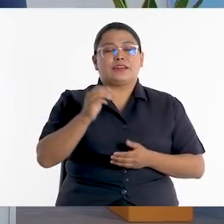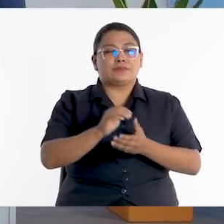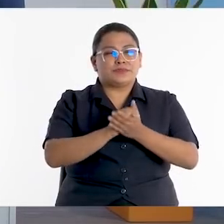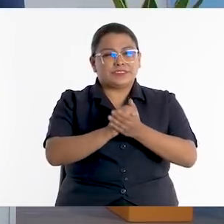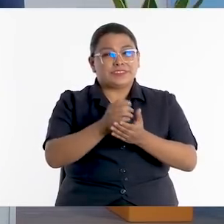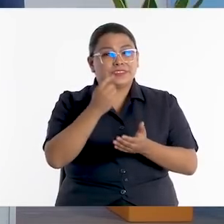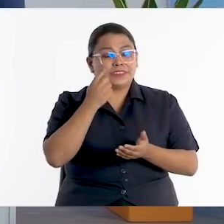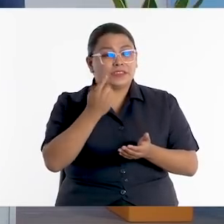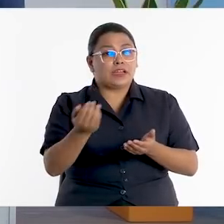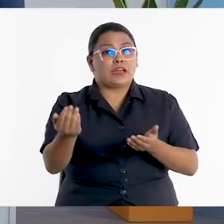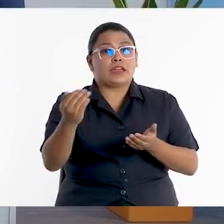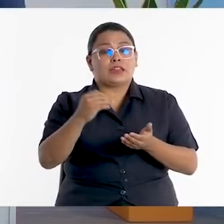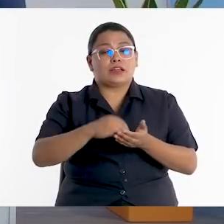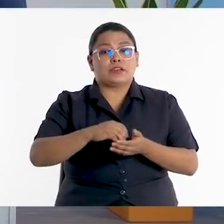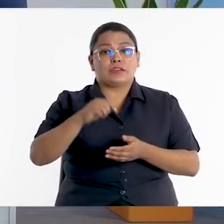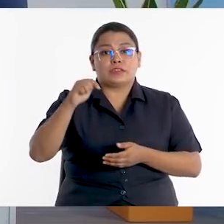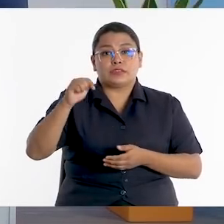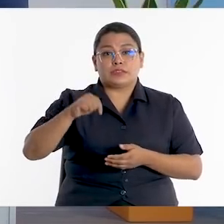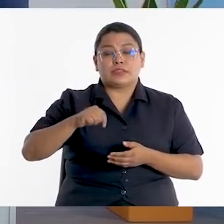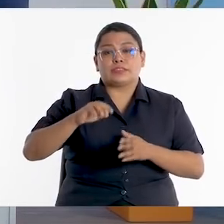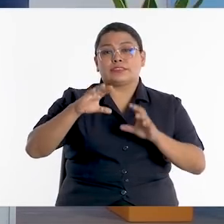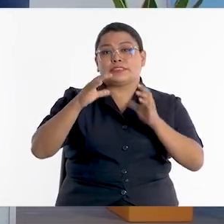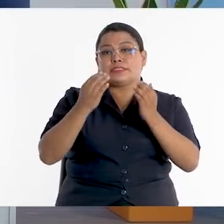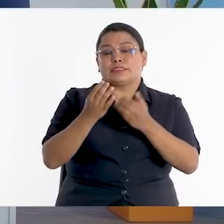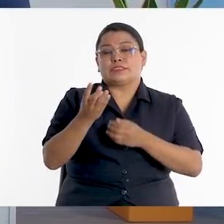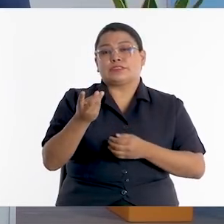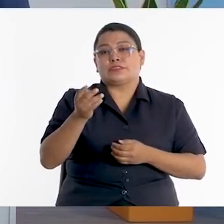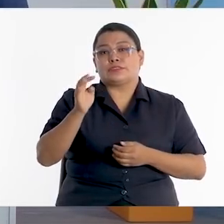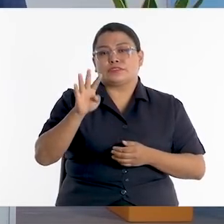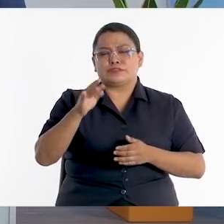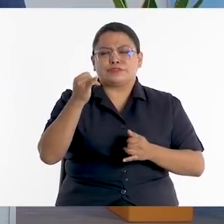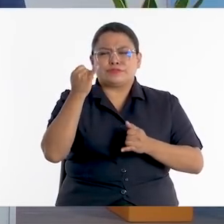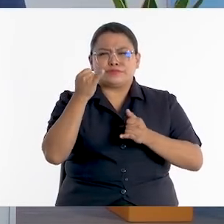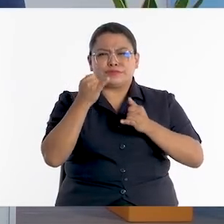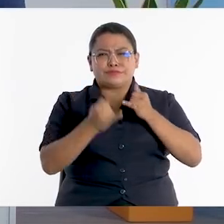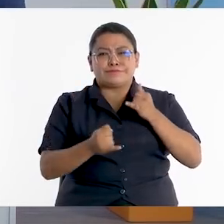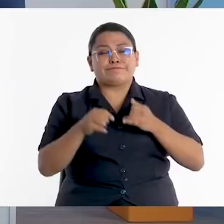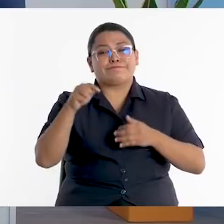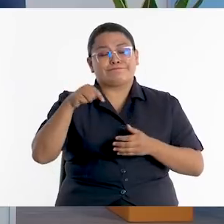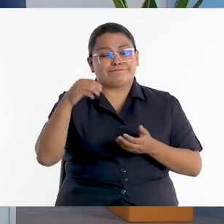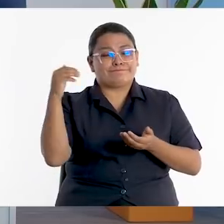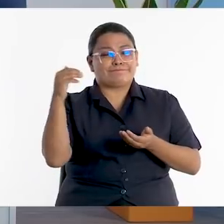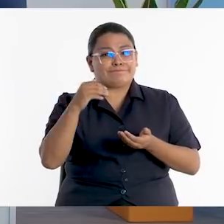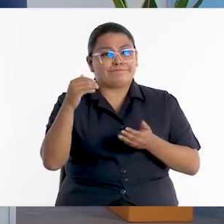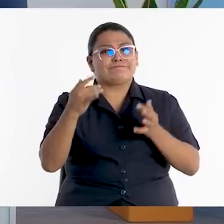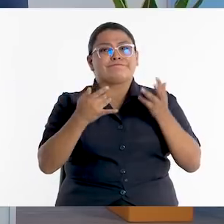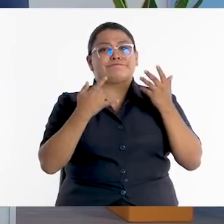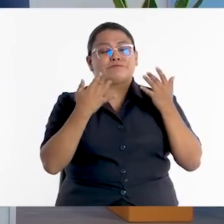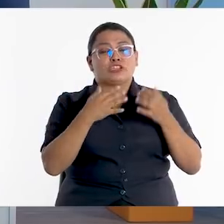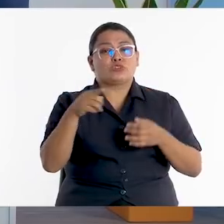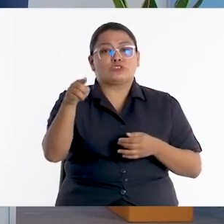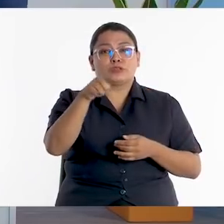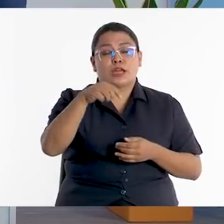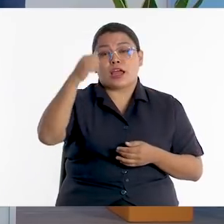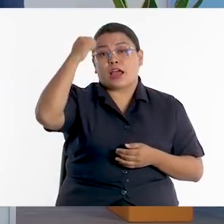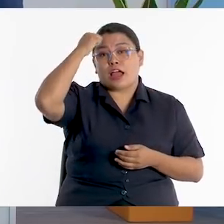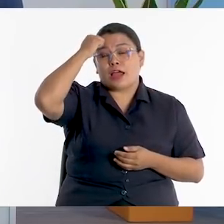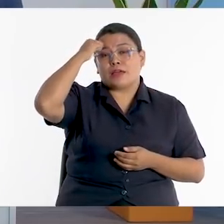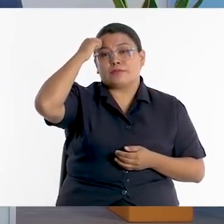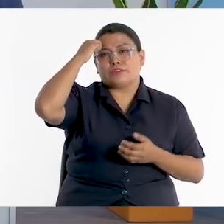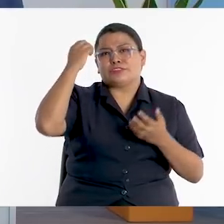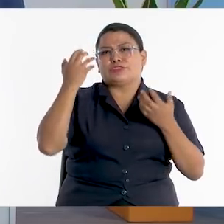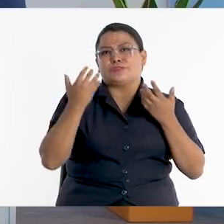saludarte nuevamente en este webinar número 4. Estamos casi al final de esta formación en donde esperamos que hayan aprendido cosas nuevas